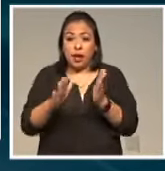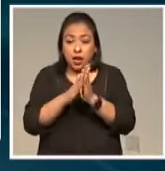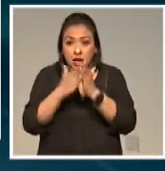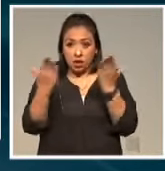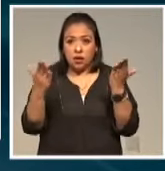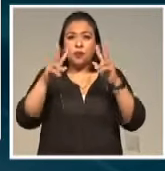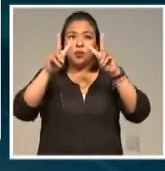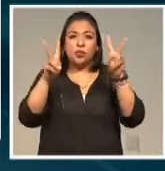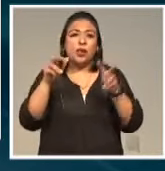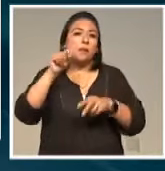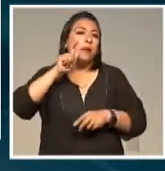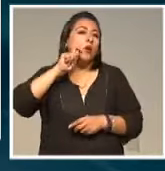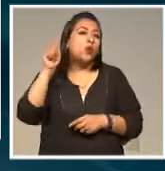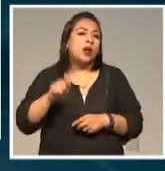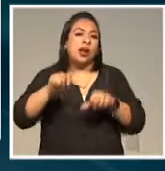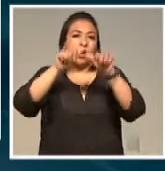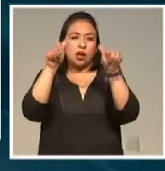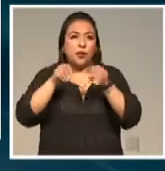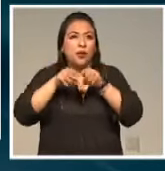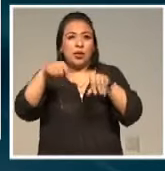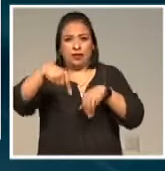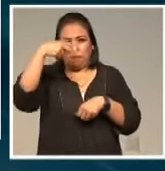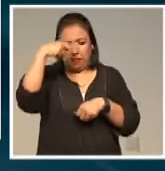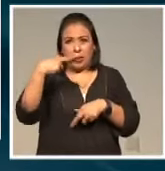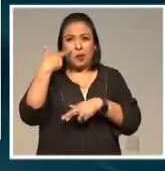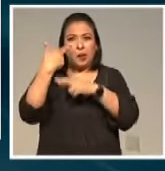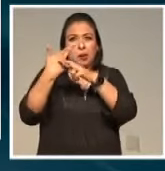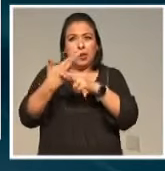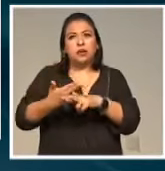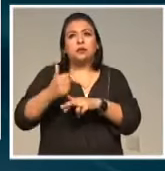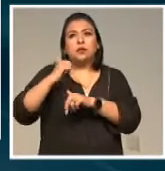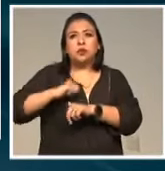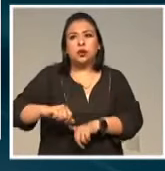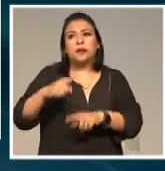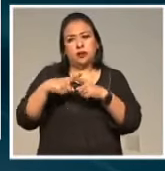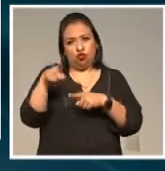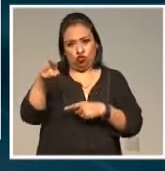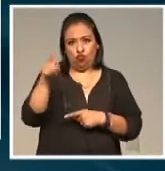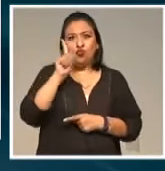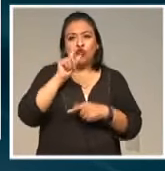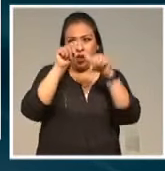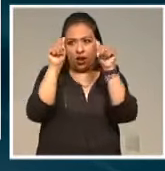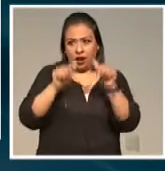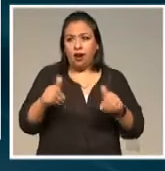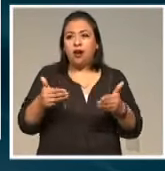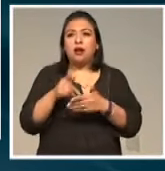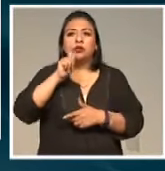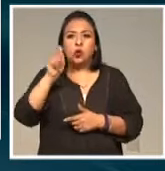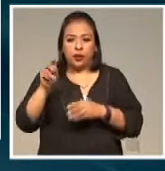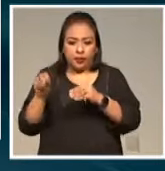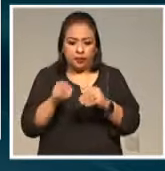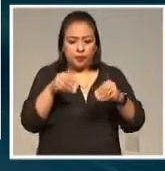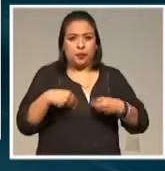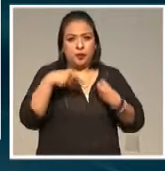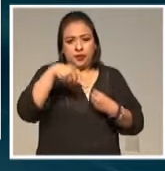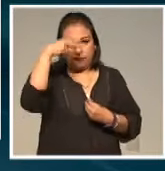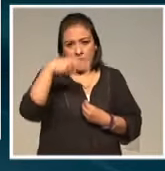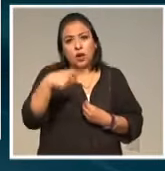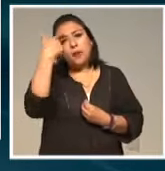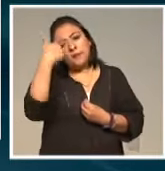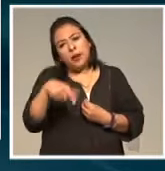arte ucraniano publicado en México y curado por un artista como tú, que es ucraniana pero que vive en nuestro país, para que la